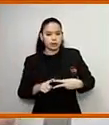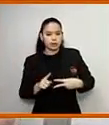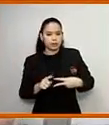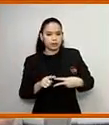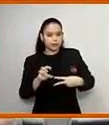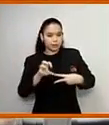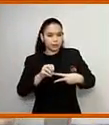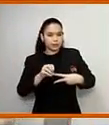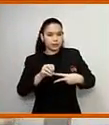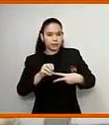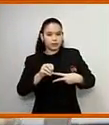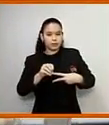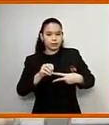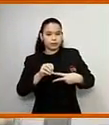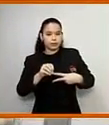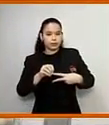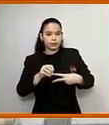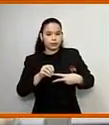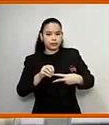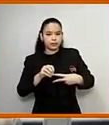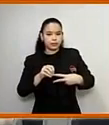dígito 0, siguiente dígito.